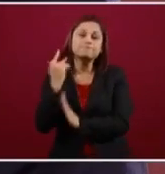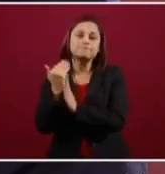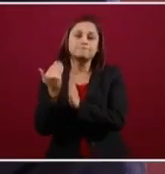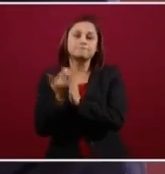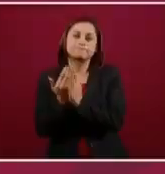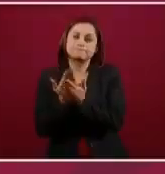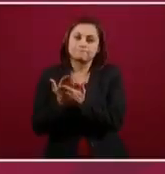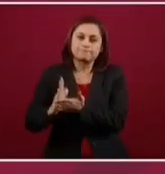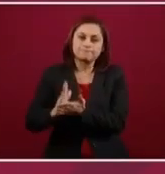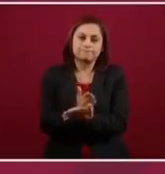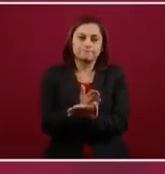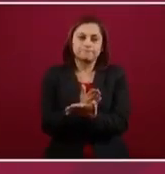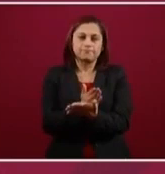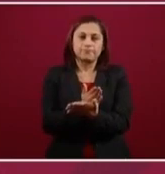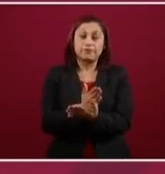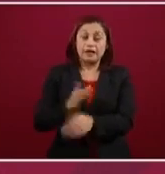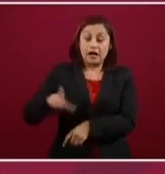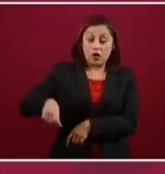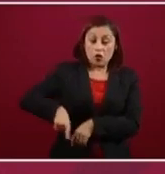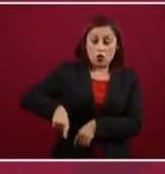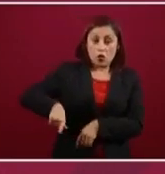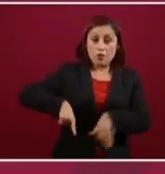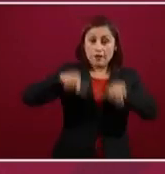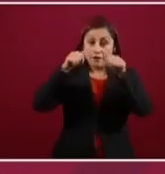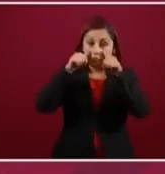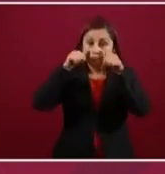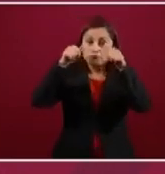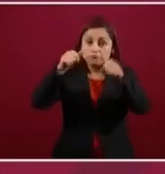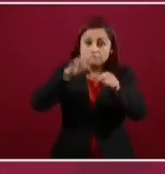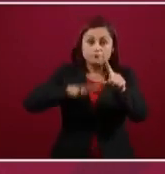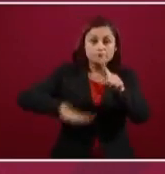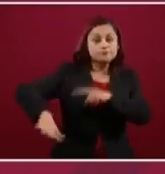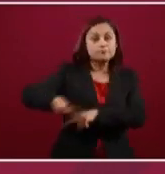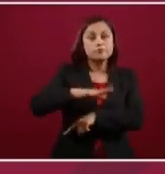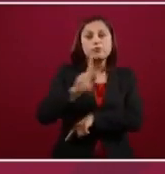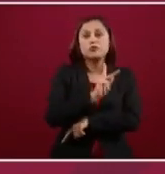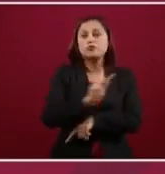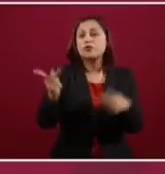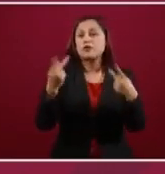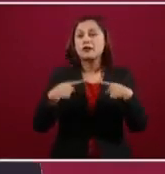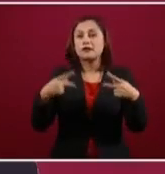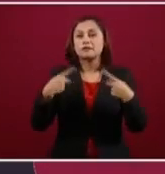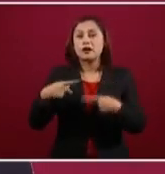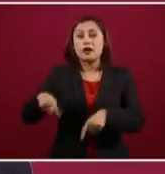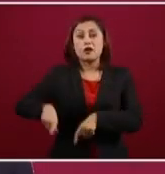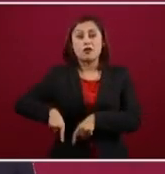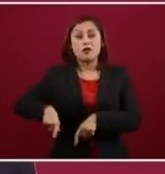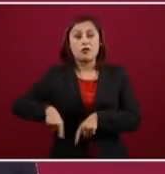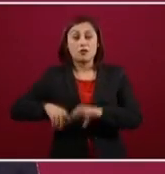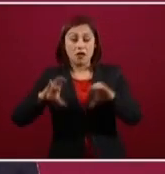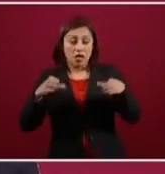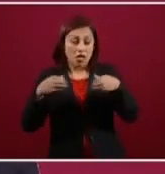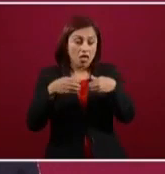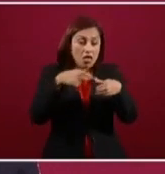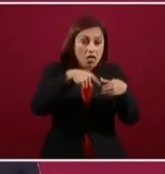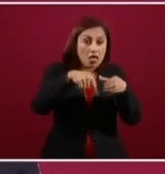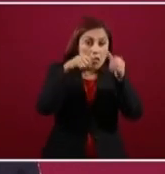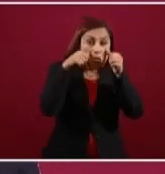todos, que no sea un comité al servicio de una minoría.